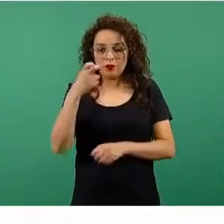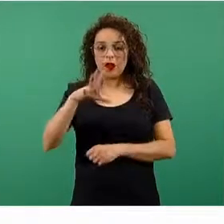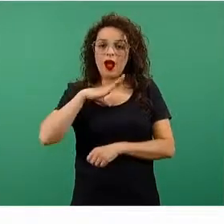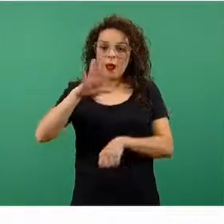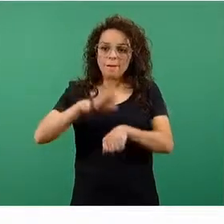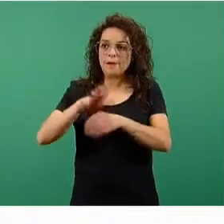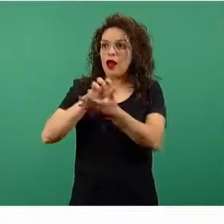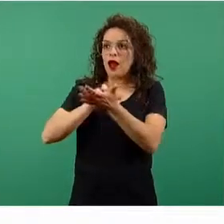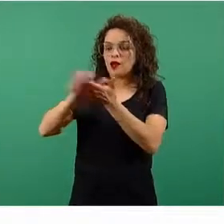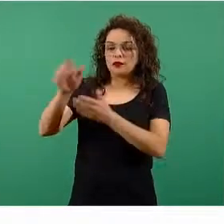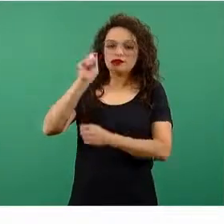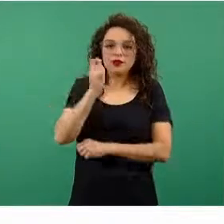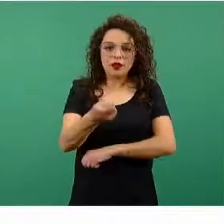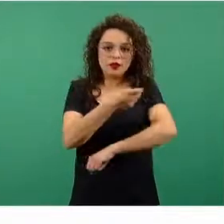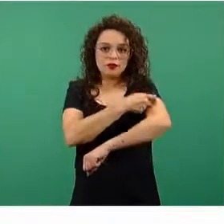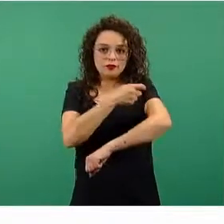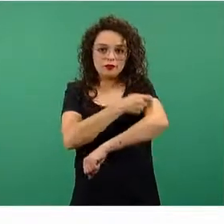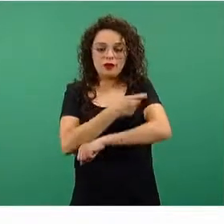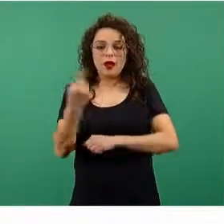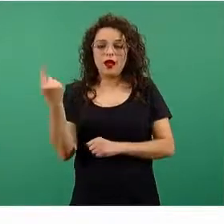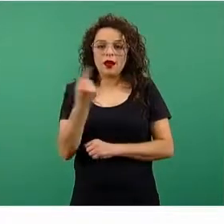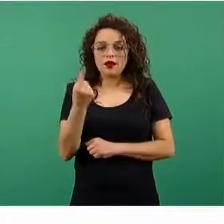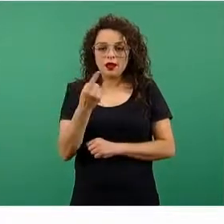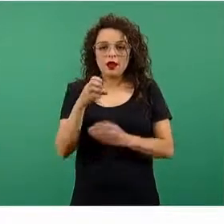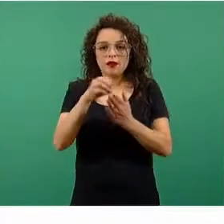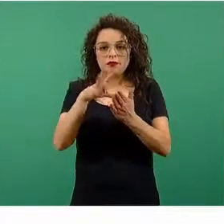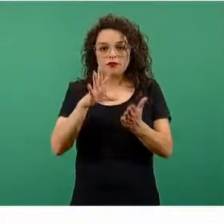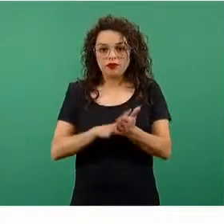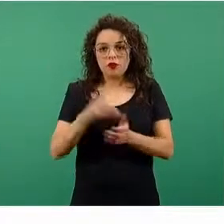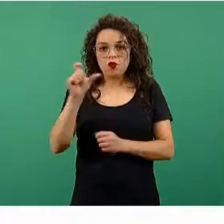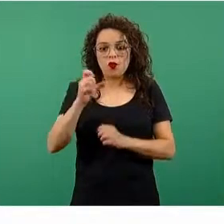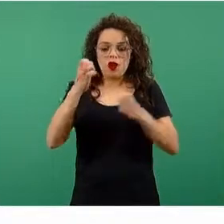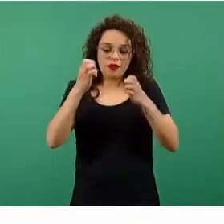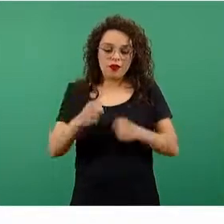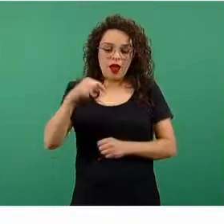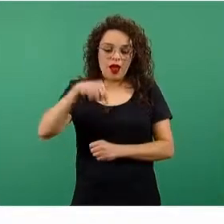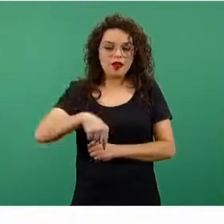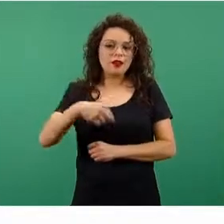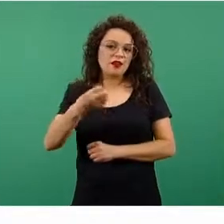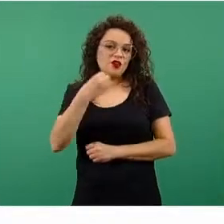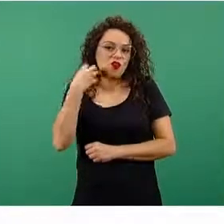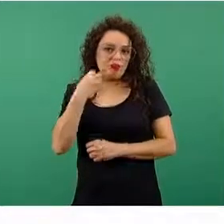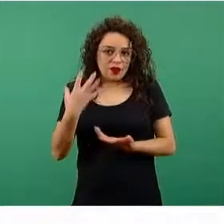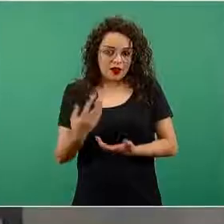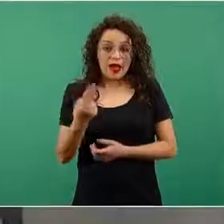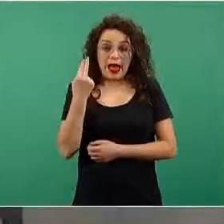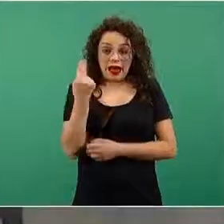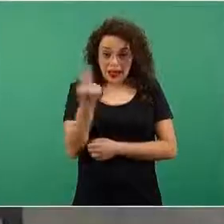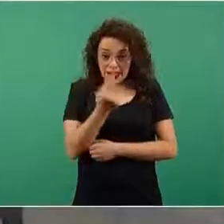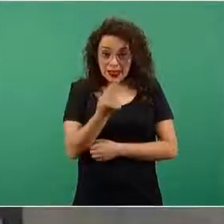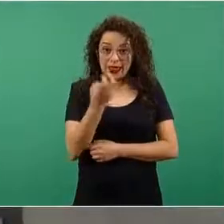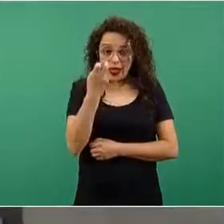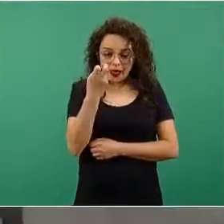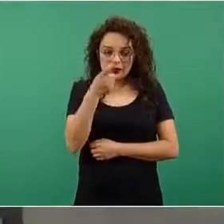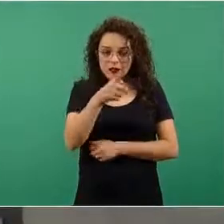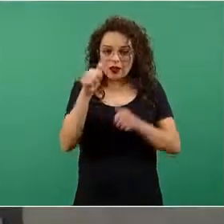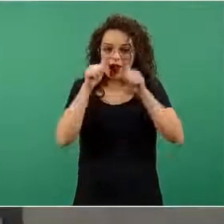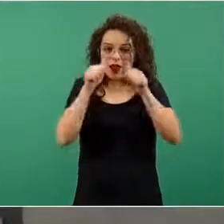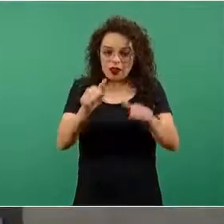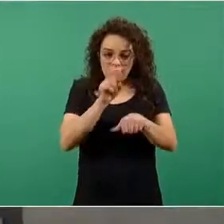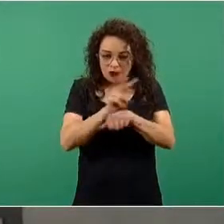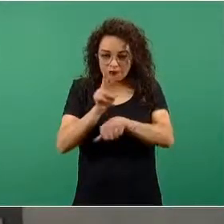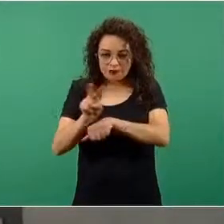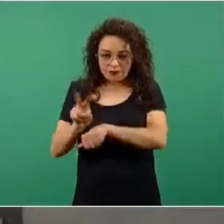de vacunas aplicadas que las que han sido reportadas en el momento de la conferencia. Les recomendamos darle seguimiento en este sentido. Hoy